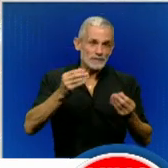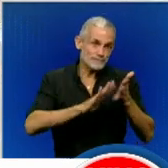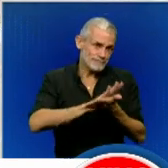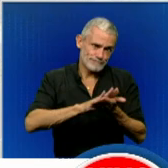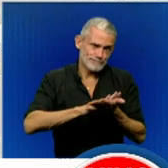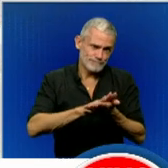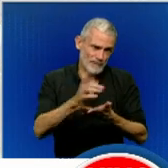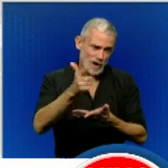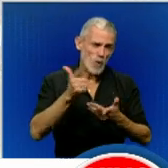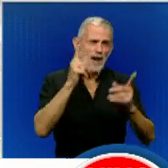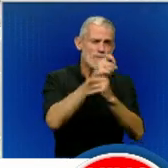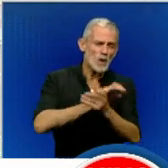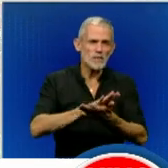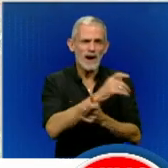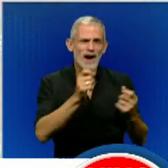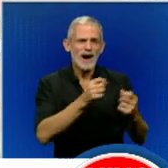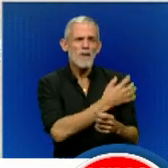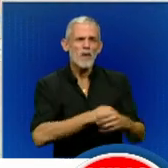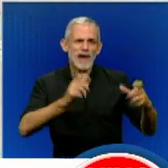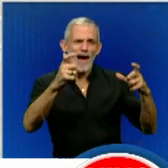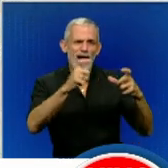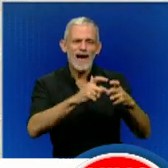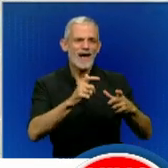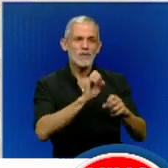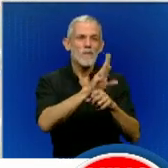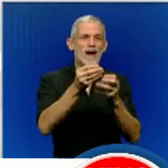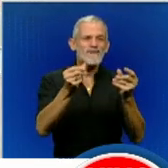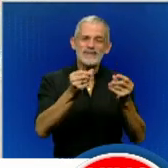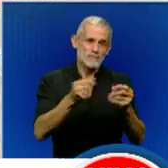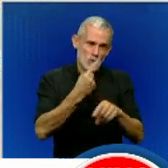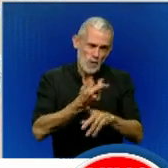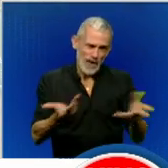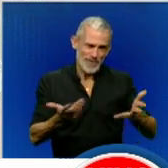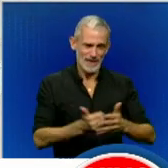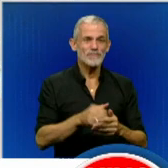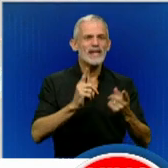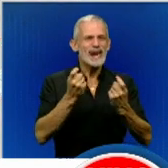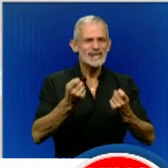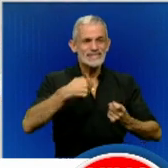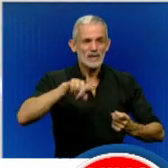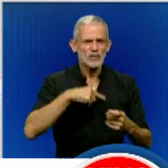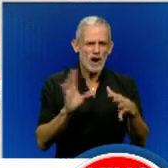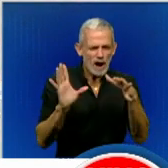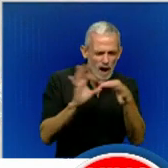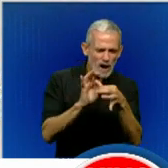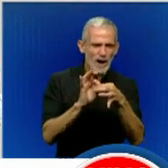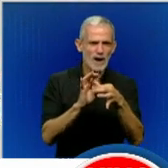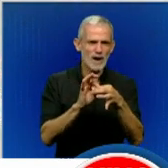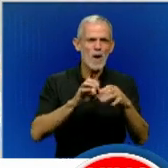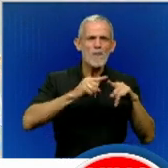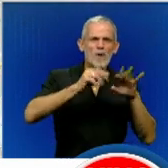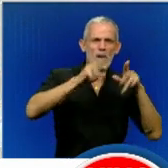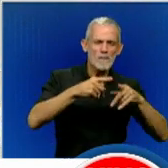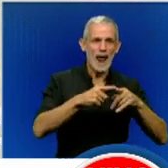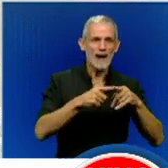los problemas de pobreza cuando empecemos a salir de la pandera y esta necesidad de articular políticas de